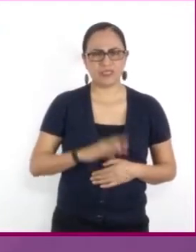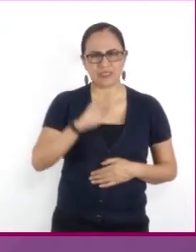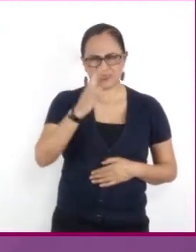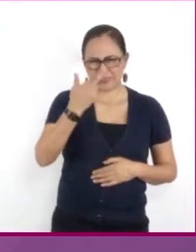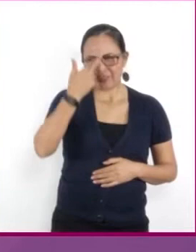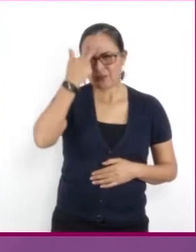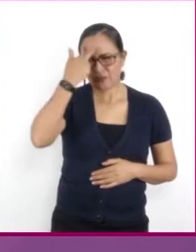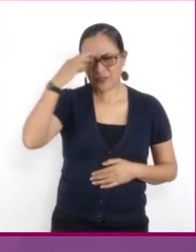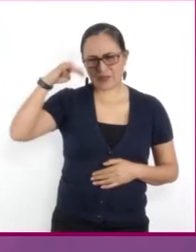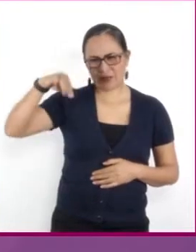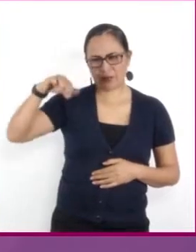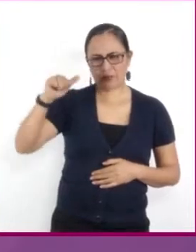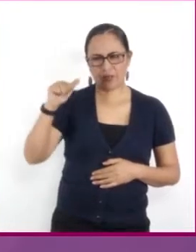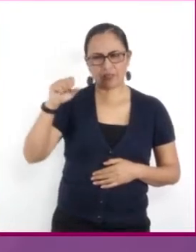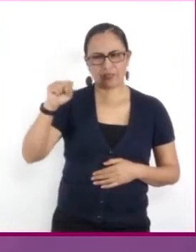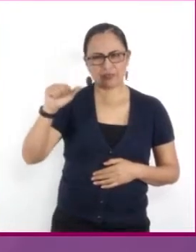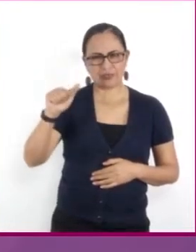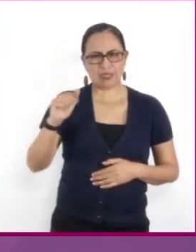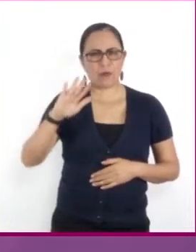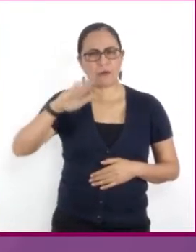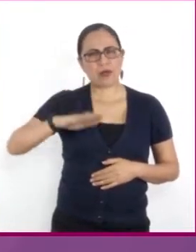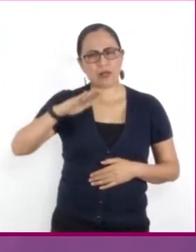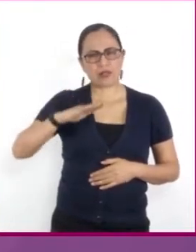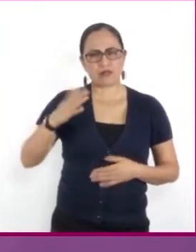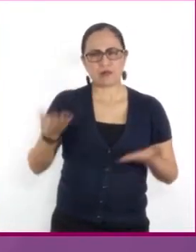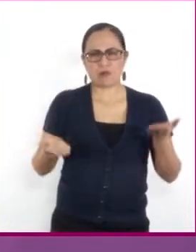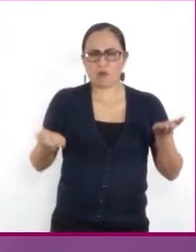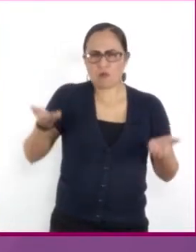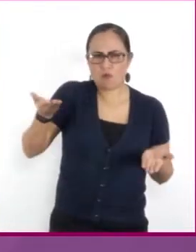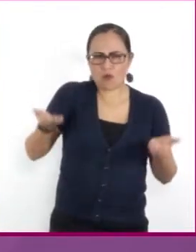Recordemos que la masa se mide con una balanza.